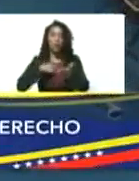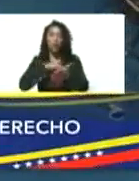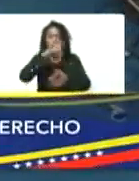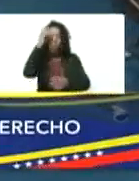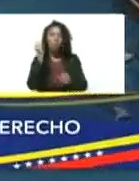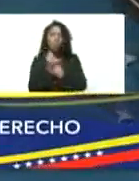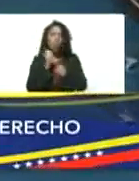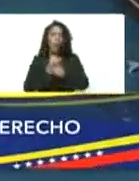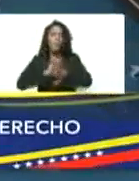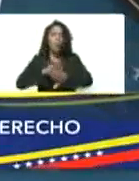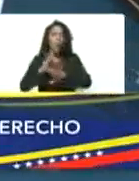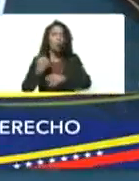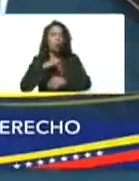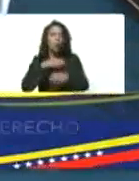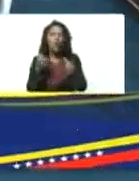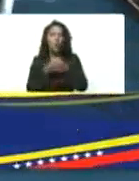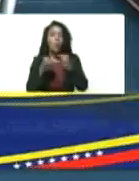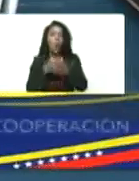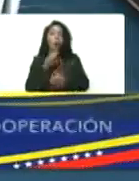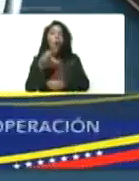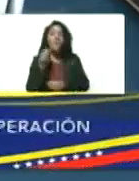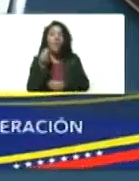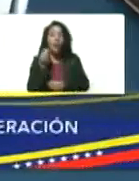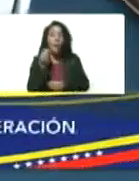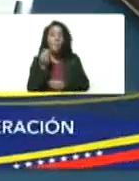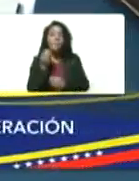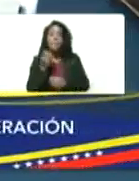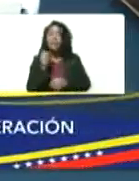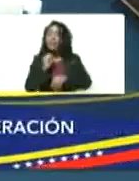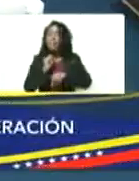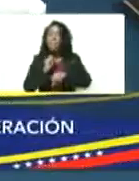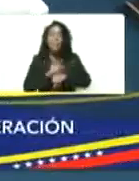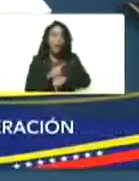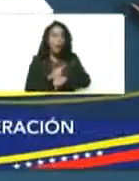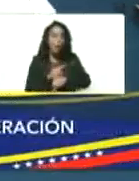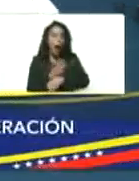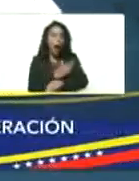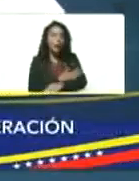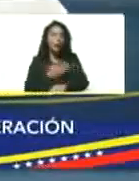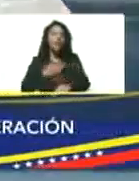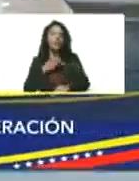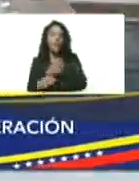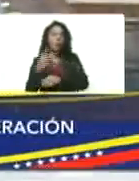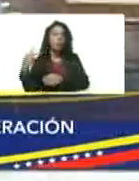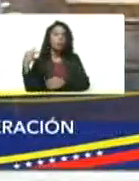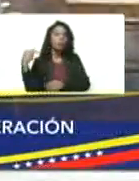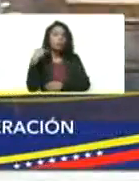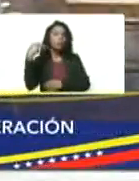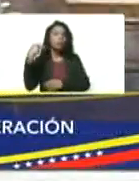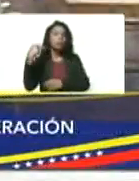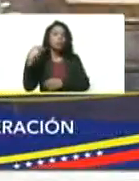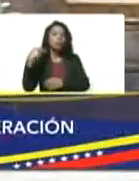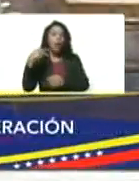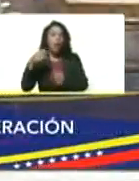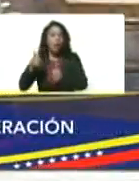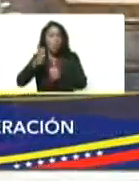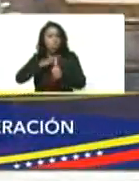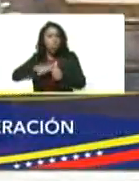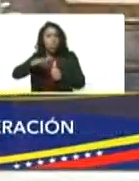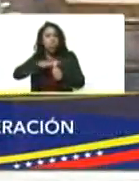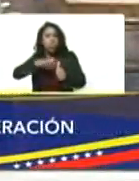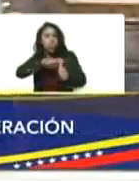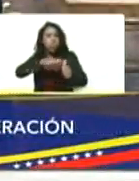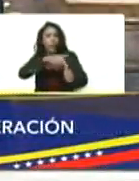nuestra generación de jóvenes desde muy temprano fuimos víctimas de una persecución brutal